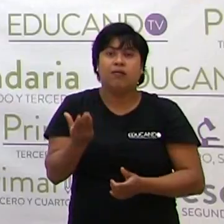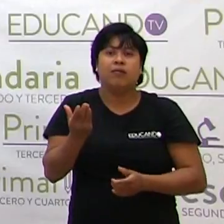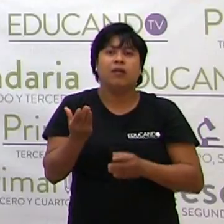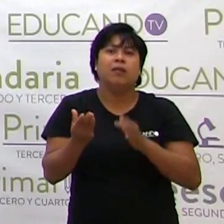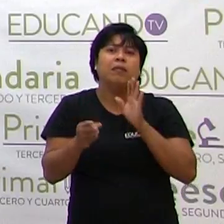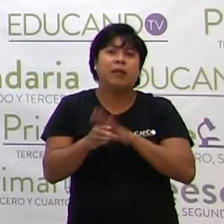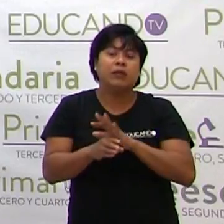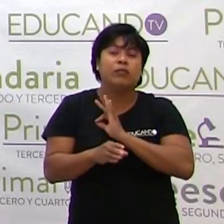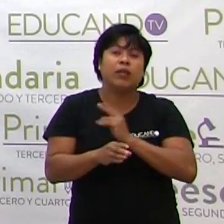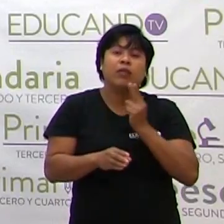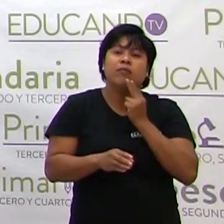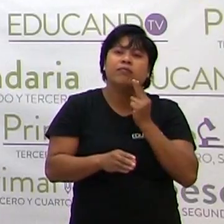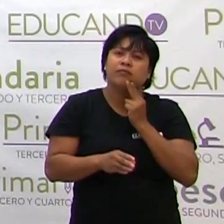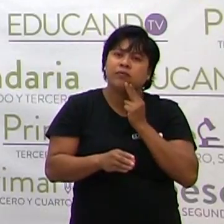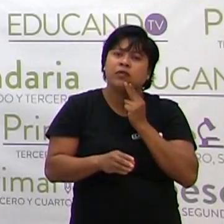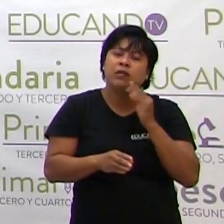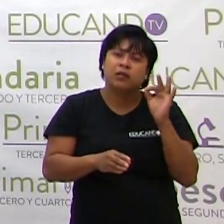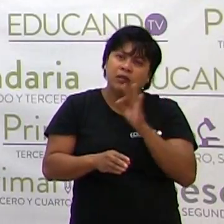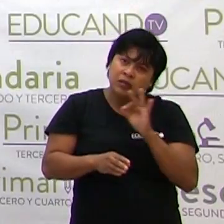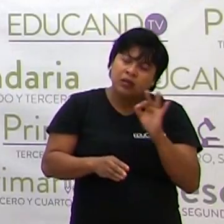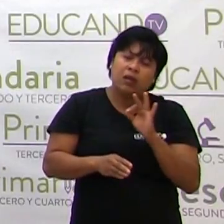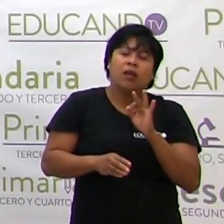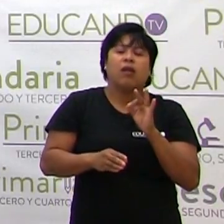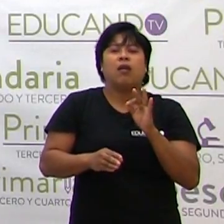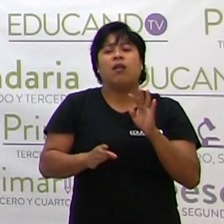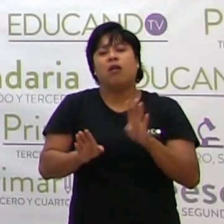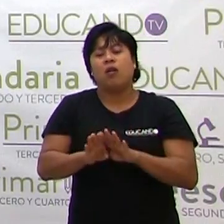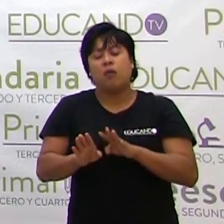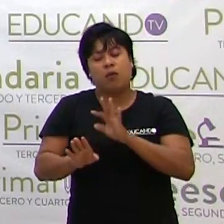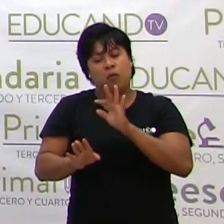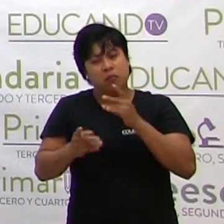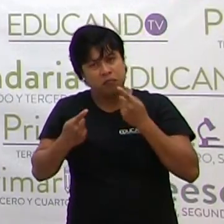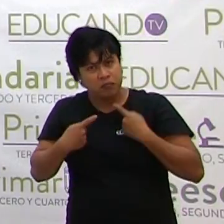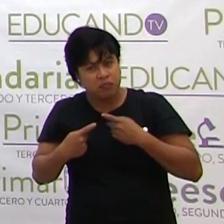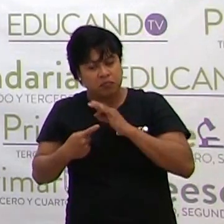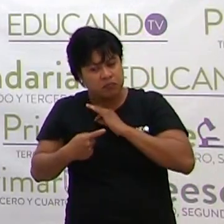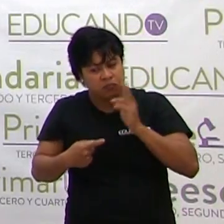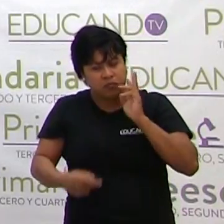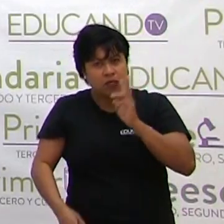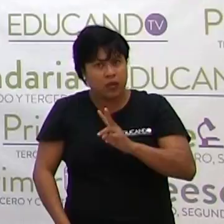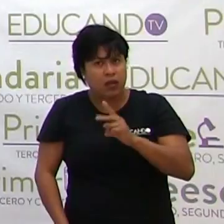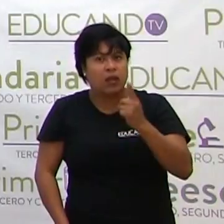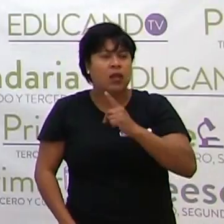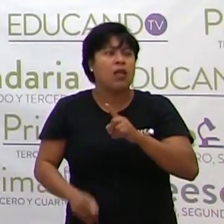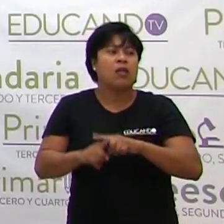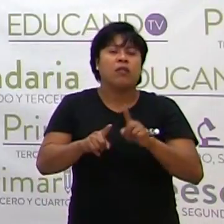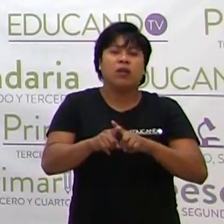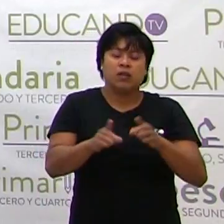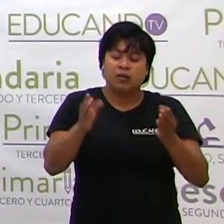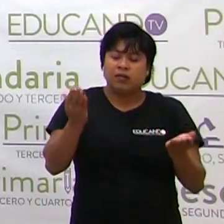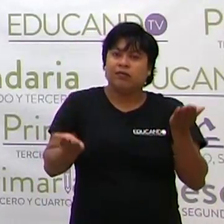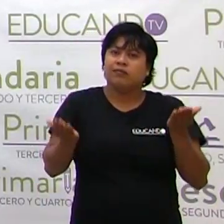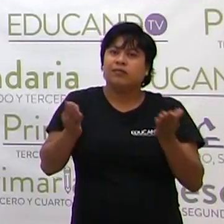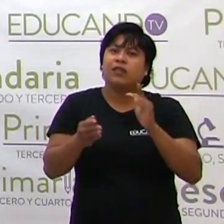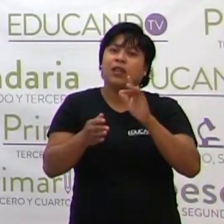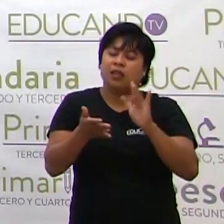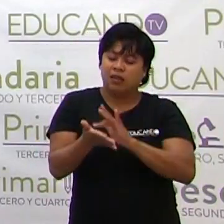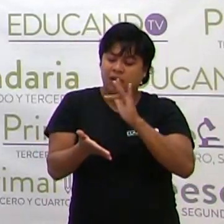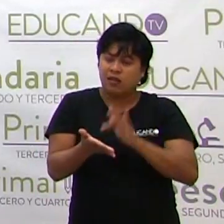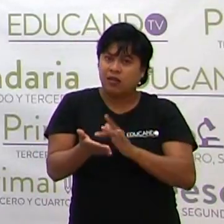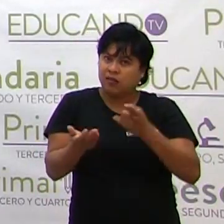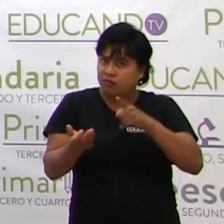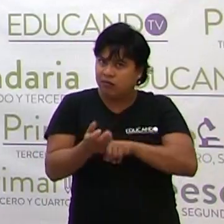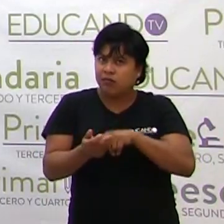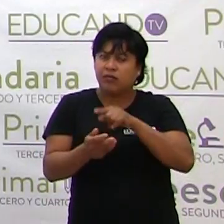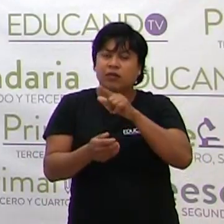más útiles, a lo mejor desde un particular punto de vista, que los libros digitales. Te voy a decir por qué. Los libros